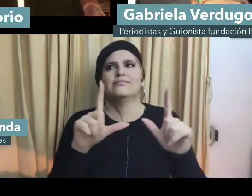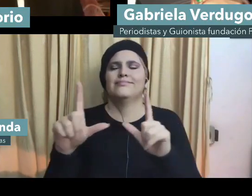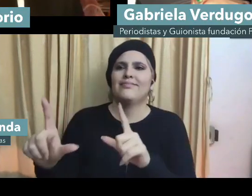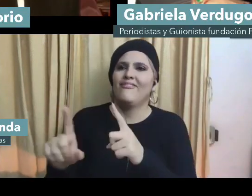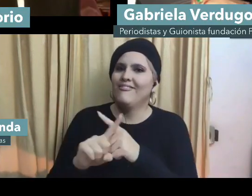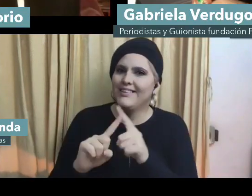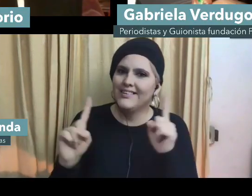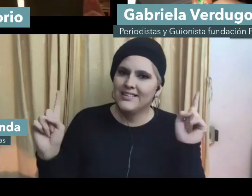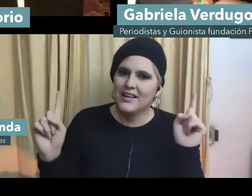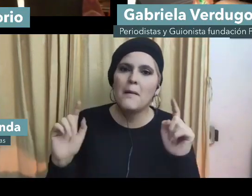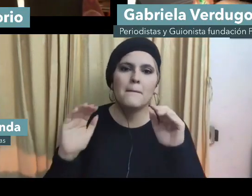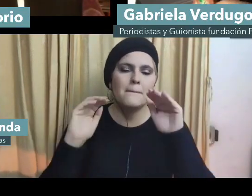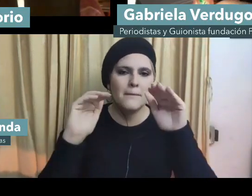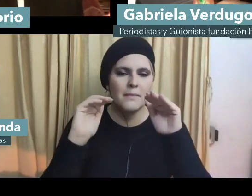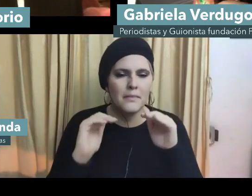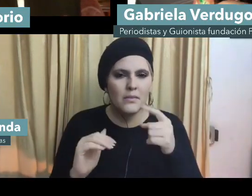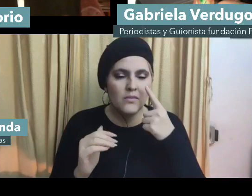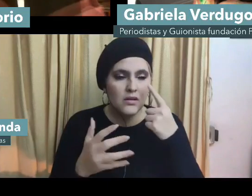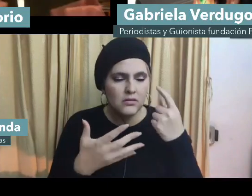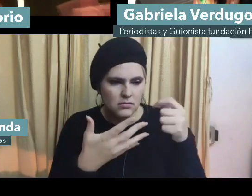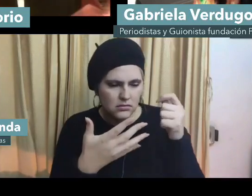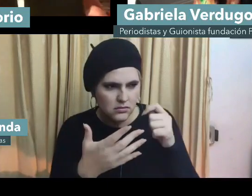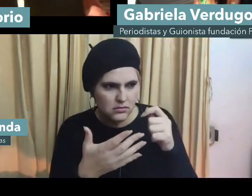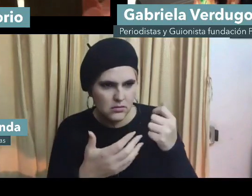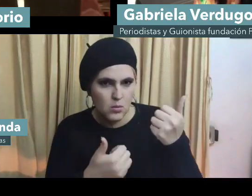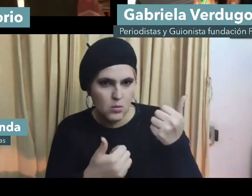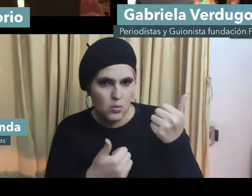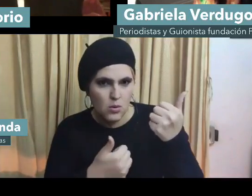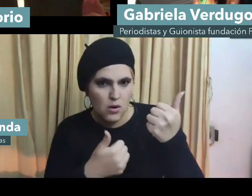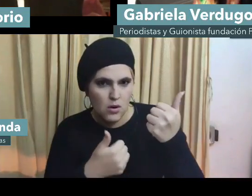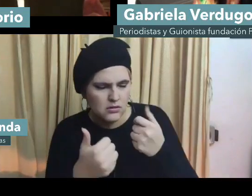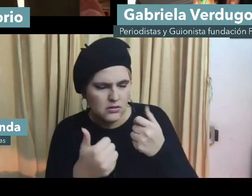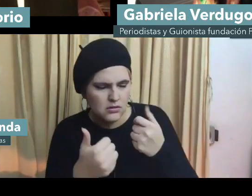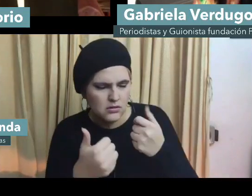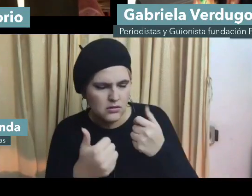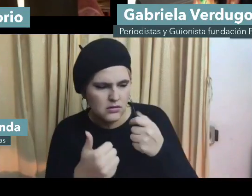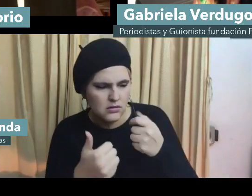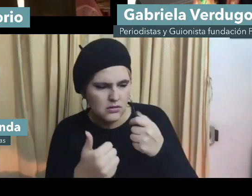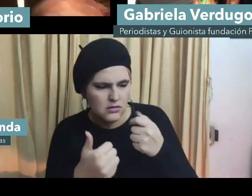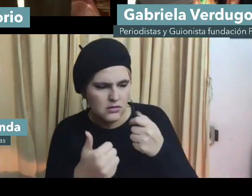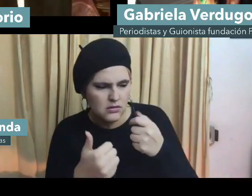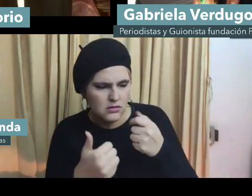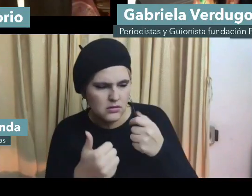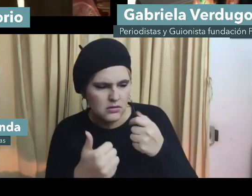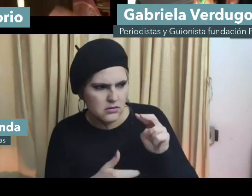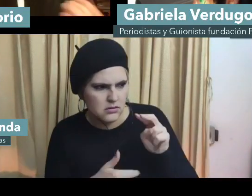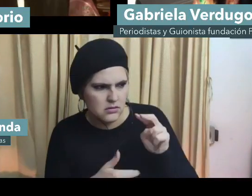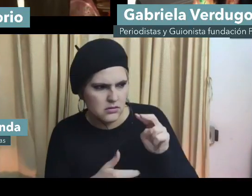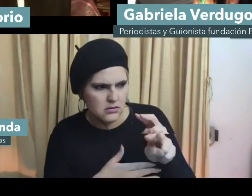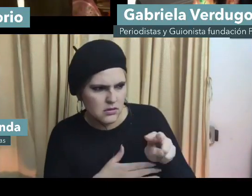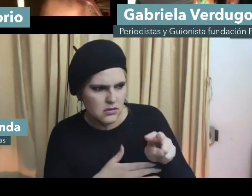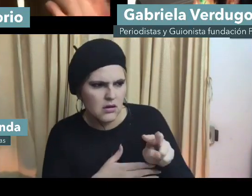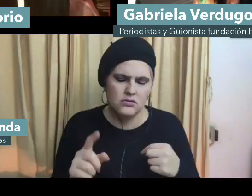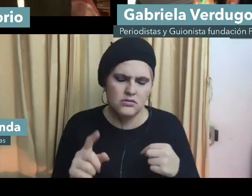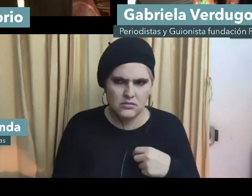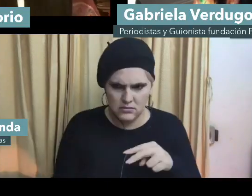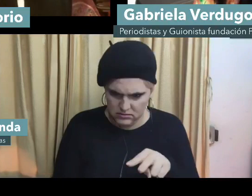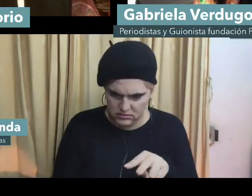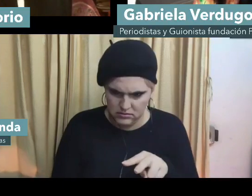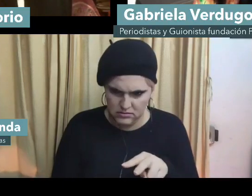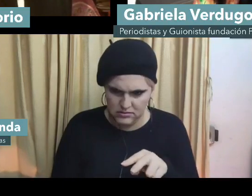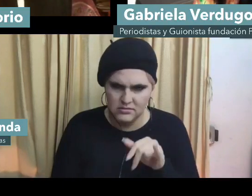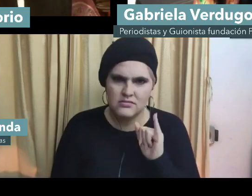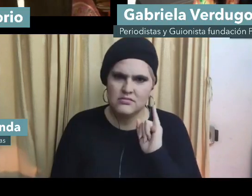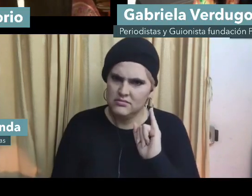tiene ADOS no compatible, por decir, con condiciones de espectro del autismo, y yo estoy viendo que tengo un niño con